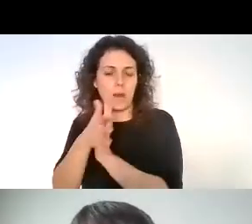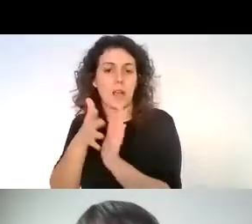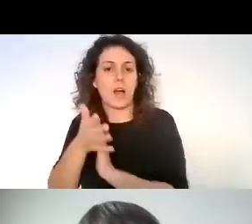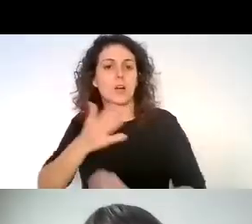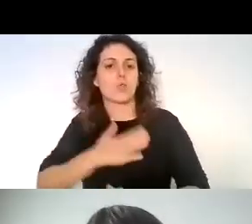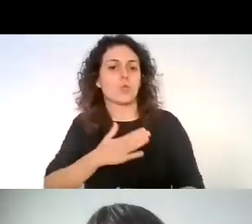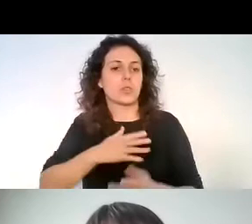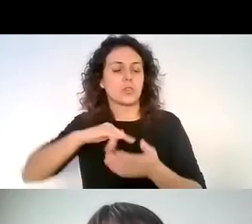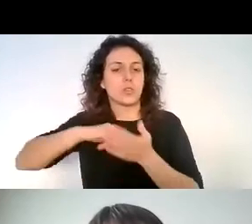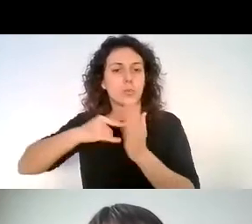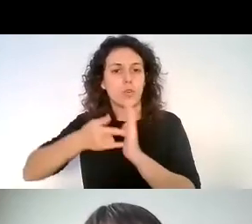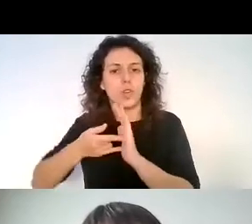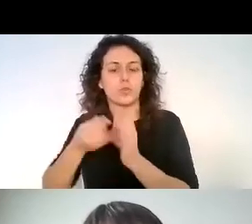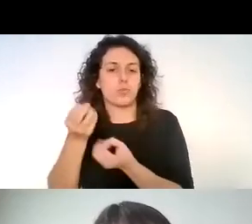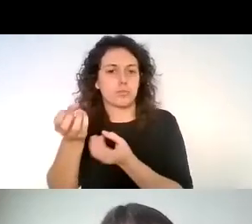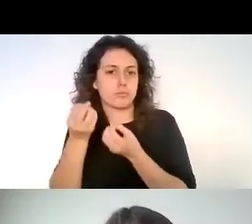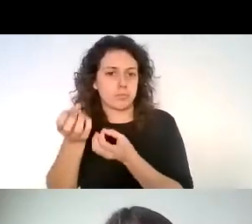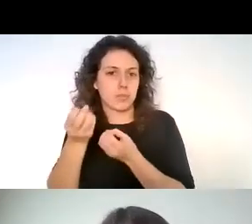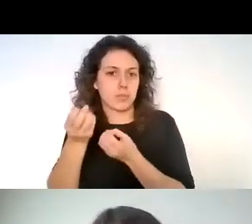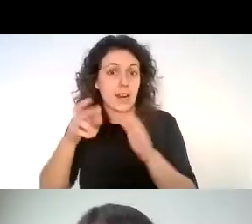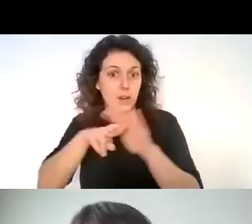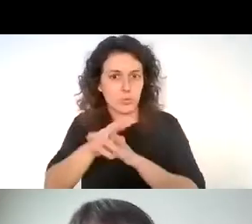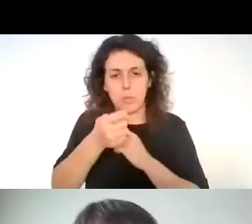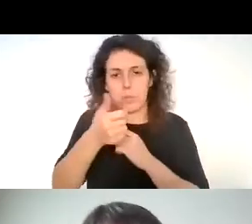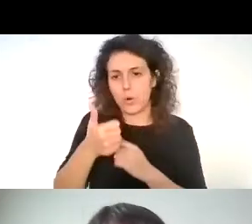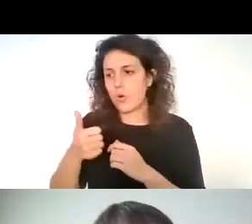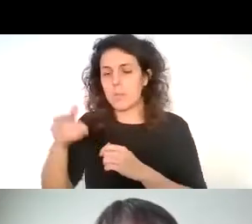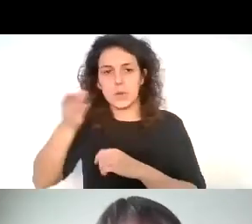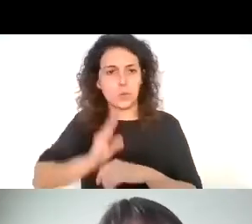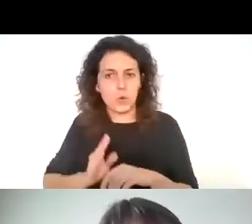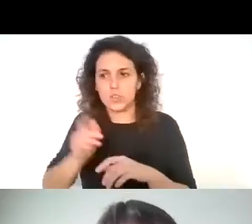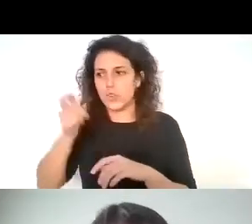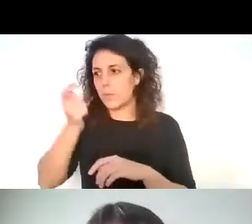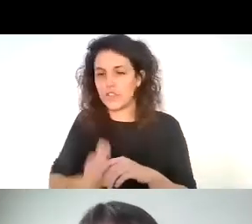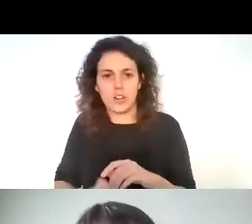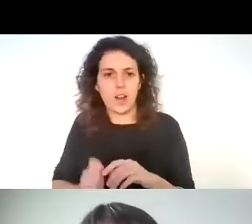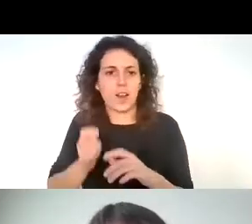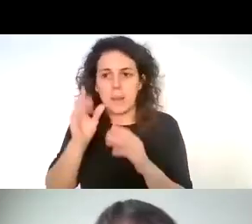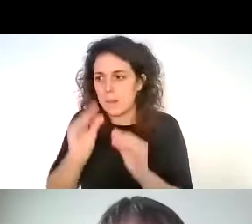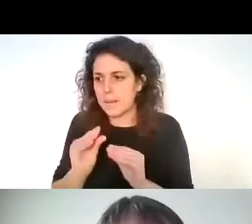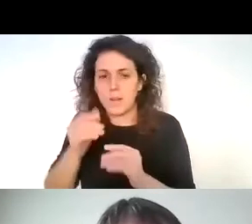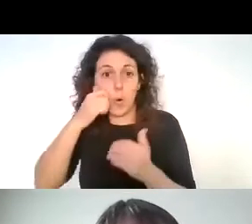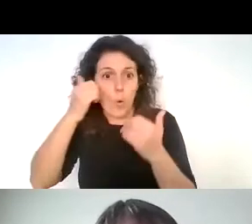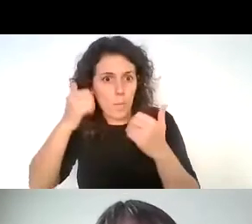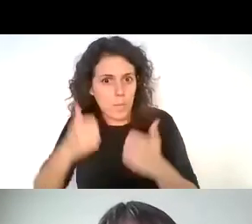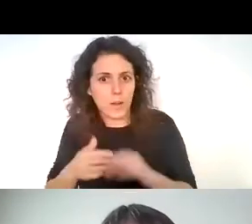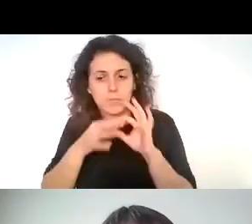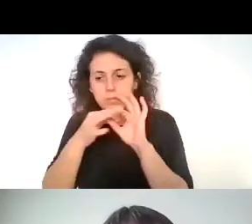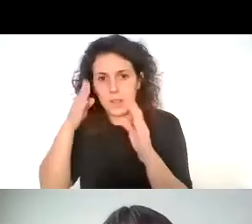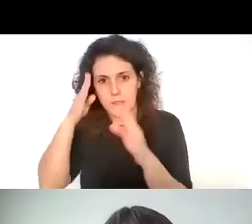intentando hacer con pocos recursos, con poco presupuesto, con poco personal humano incluso dedicado al